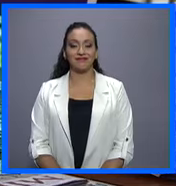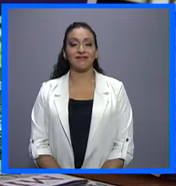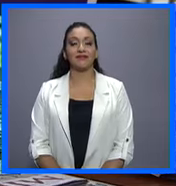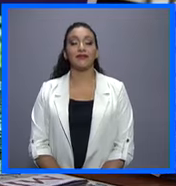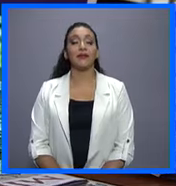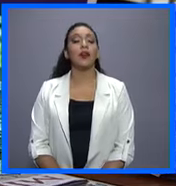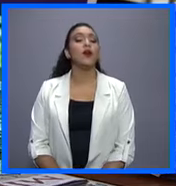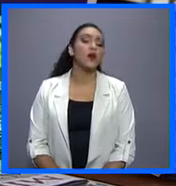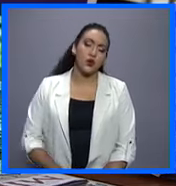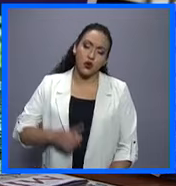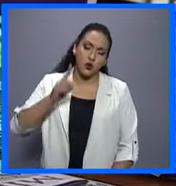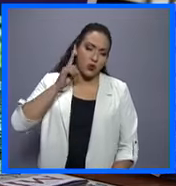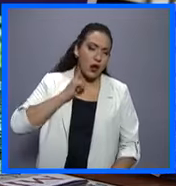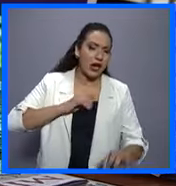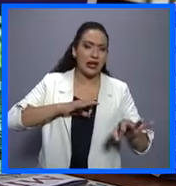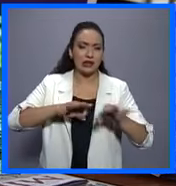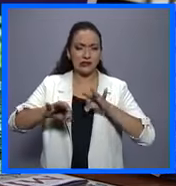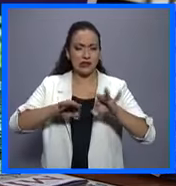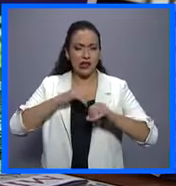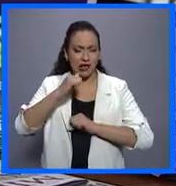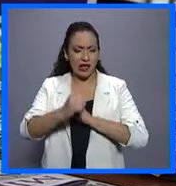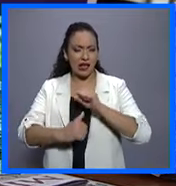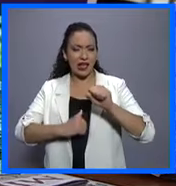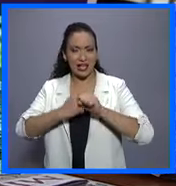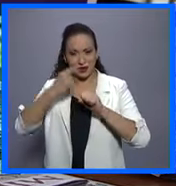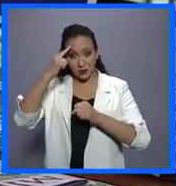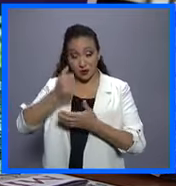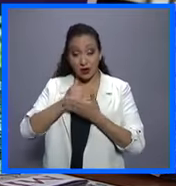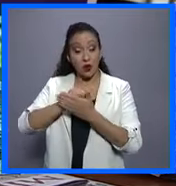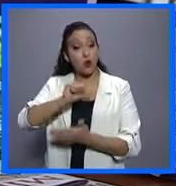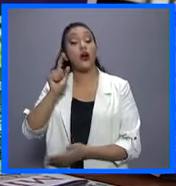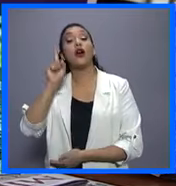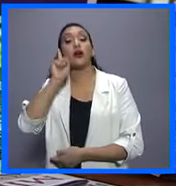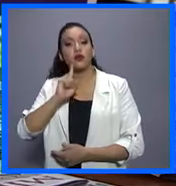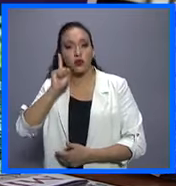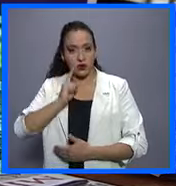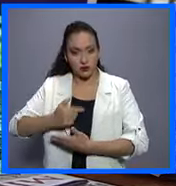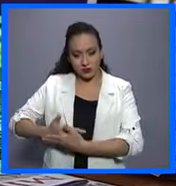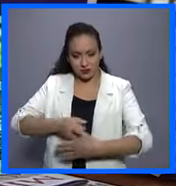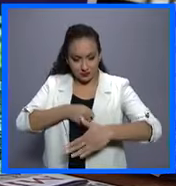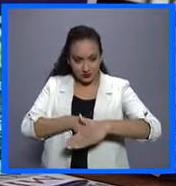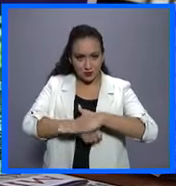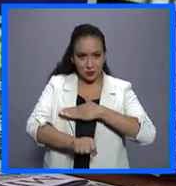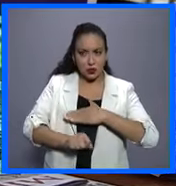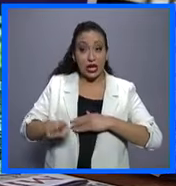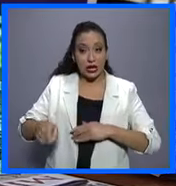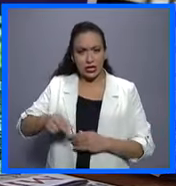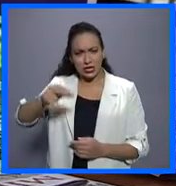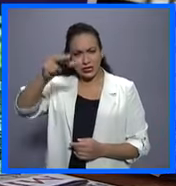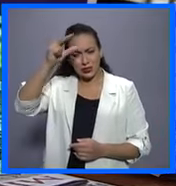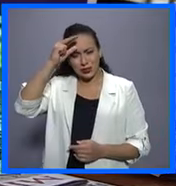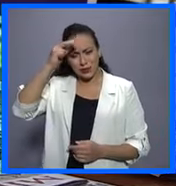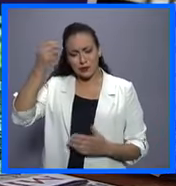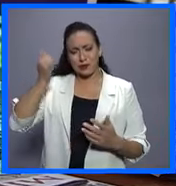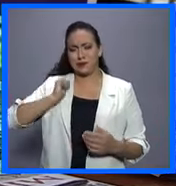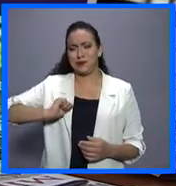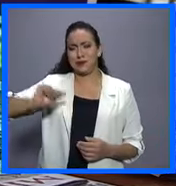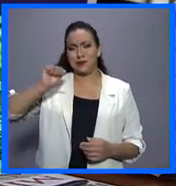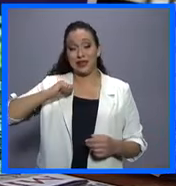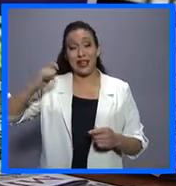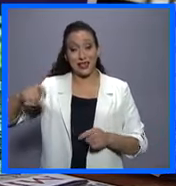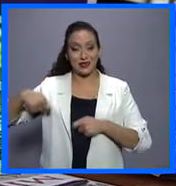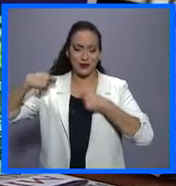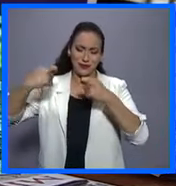Parteras tradicionales salvan vidas con saberes de la medicina ancestral y occidental, apoyo práctico y espiritual, que se transmite